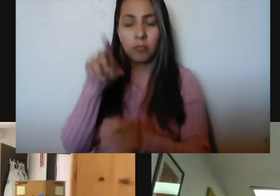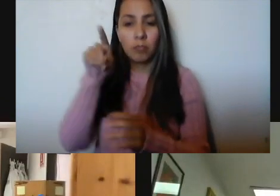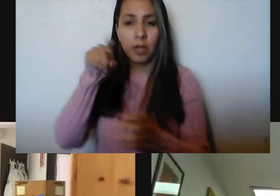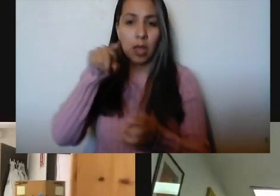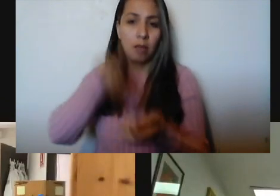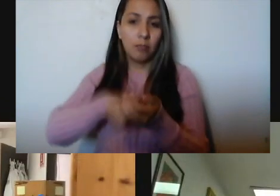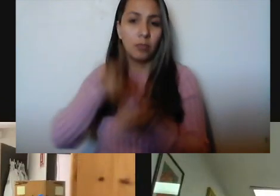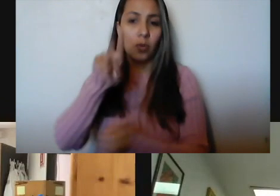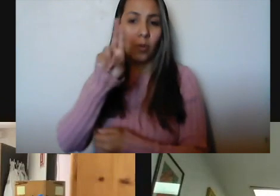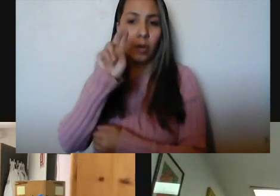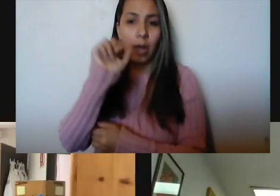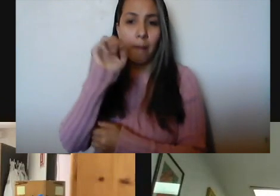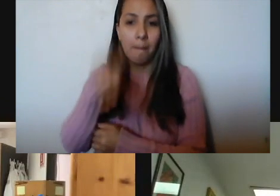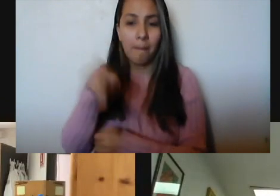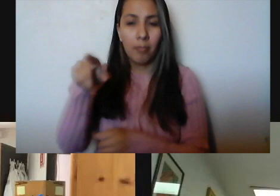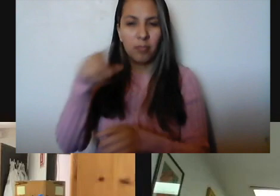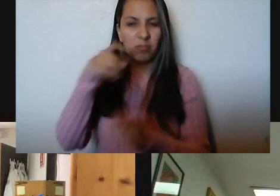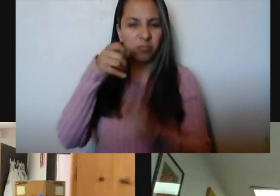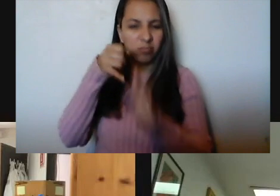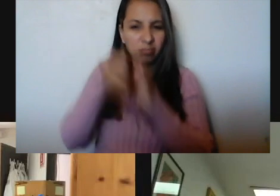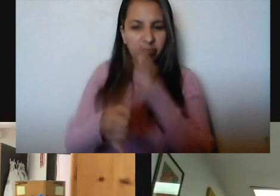materiales complejos y